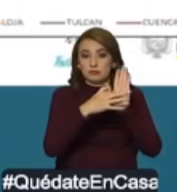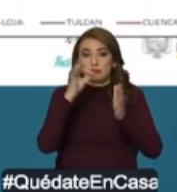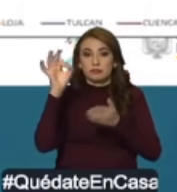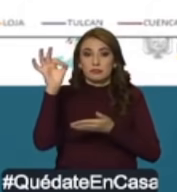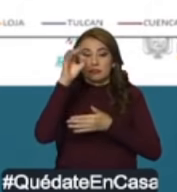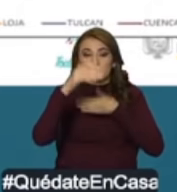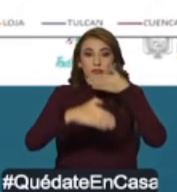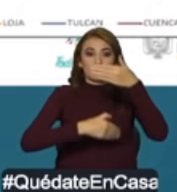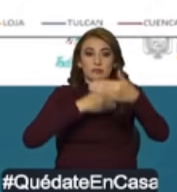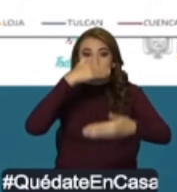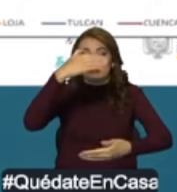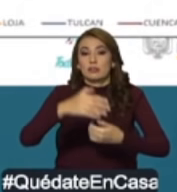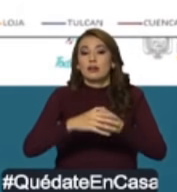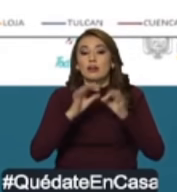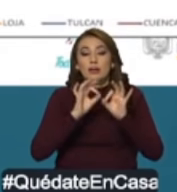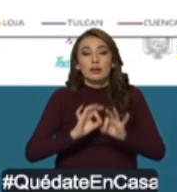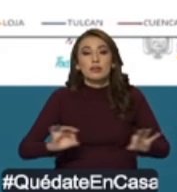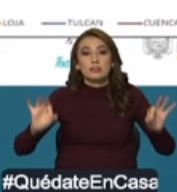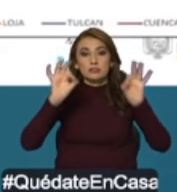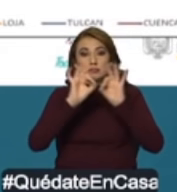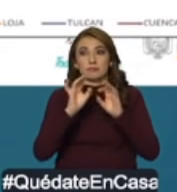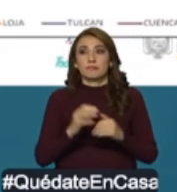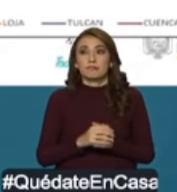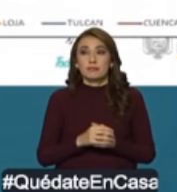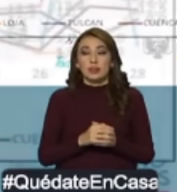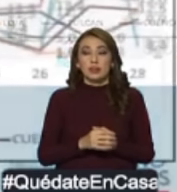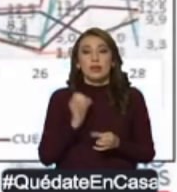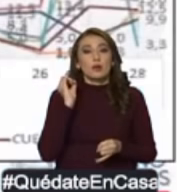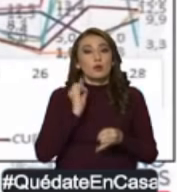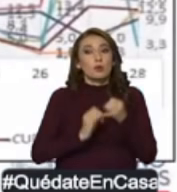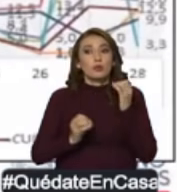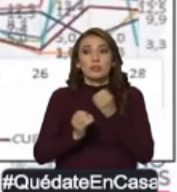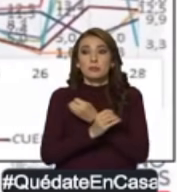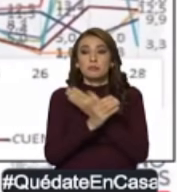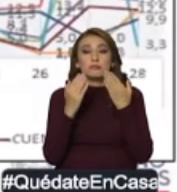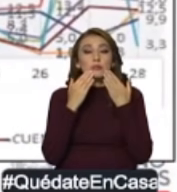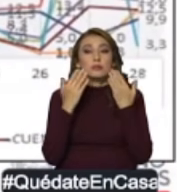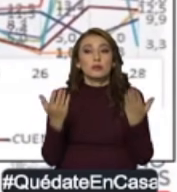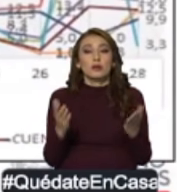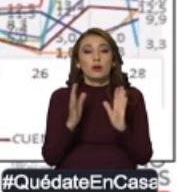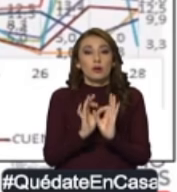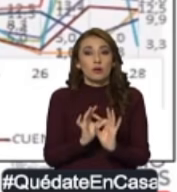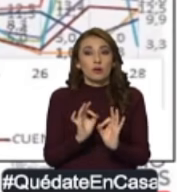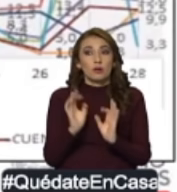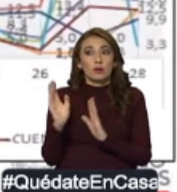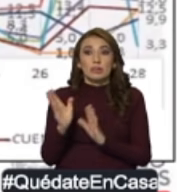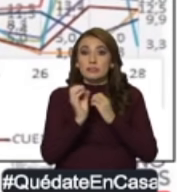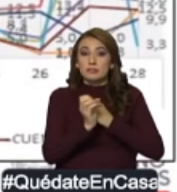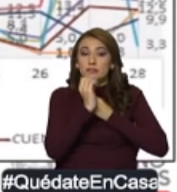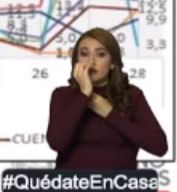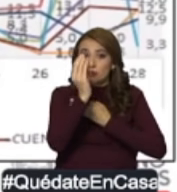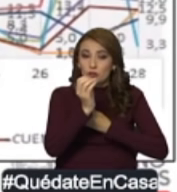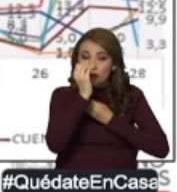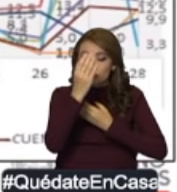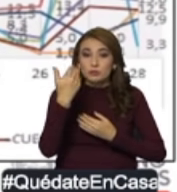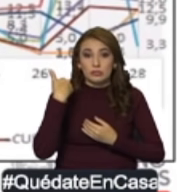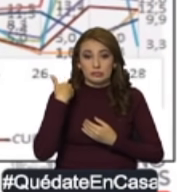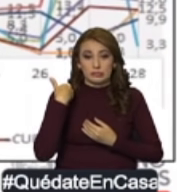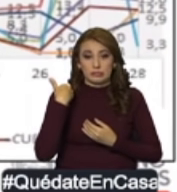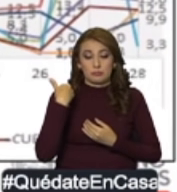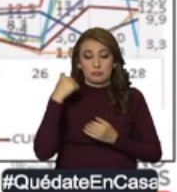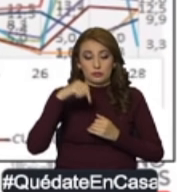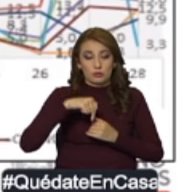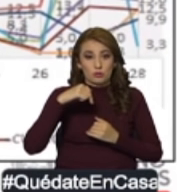también respecto a estos aspectos que son importantes. Solamente para terminar, indicarles que la información que cuenta el 911